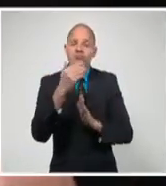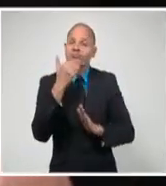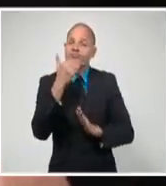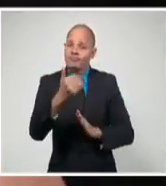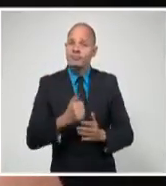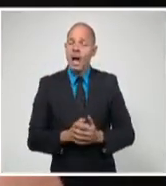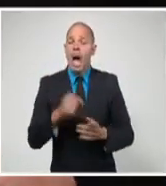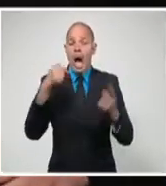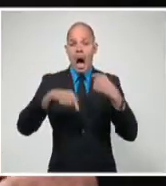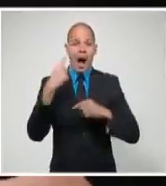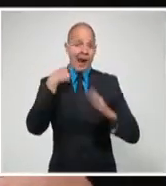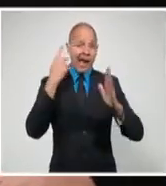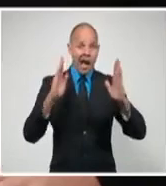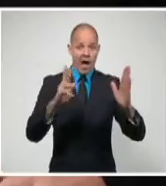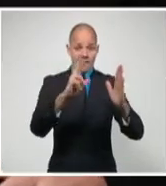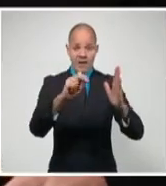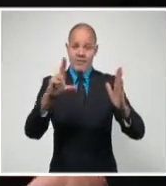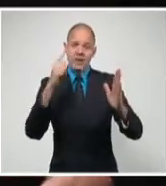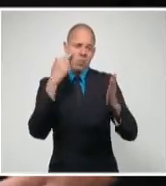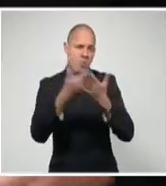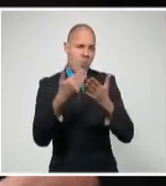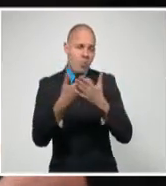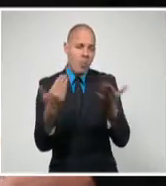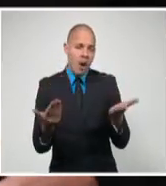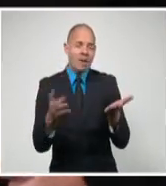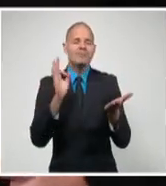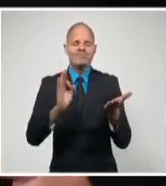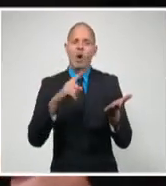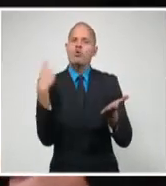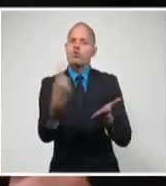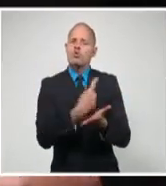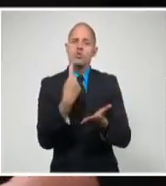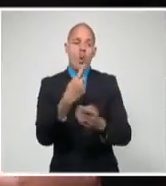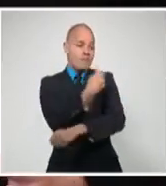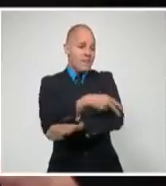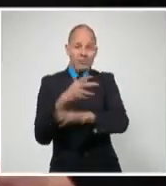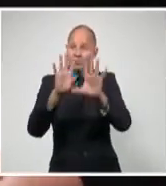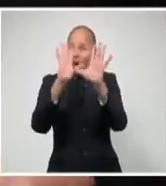asumimos. 2020 demostró la necesidad de colaboración global